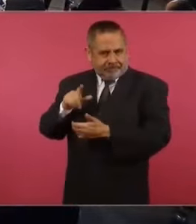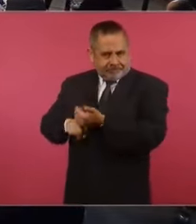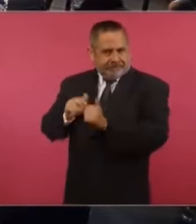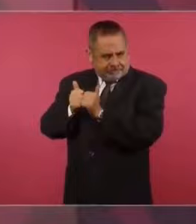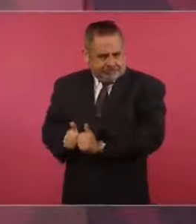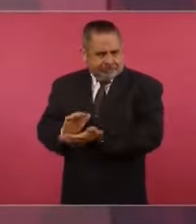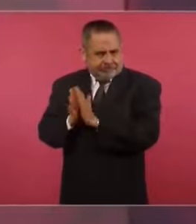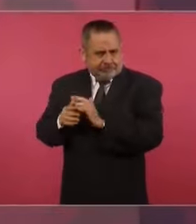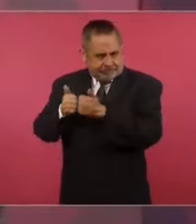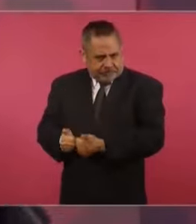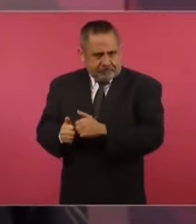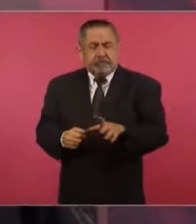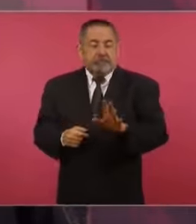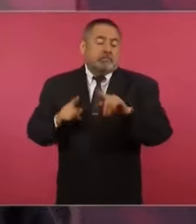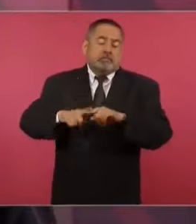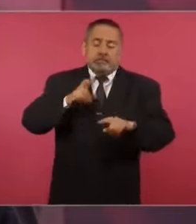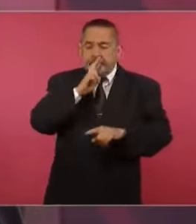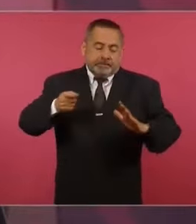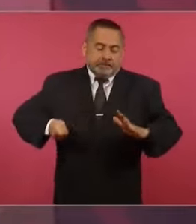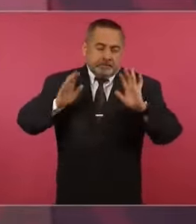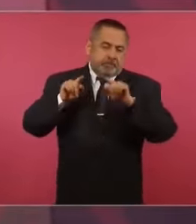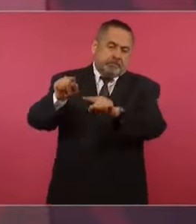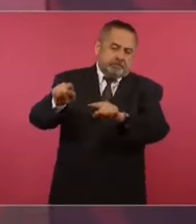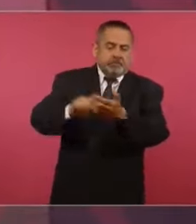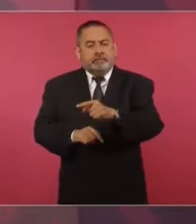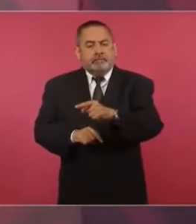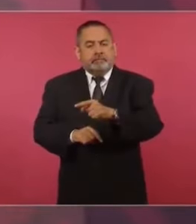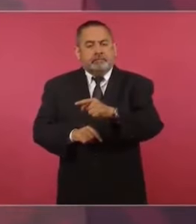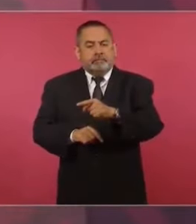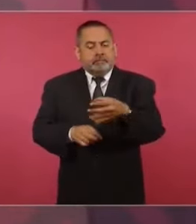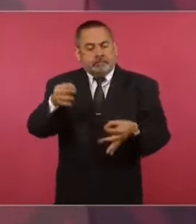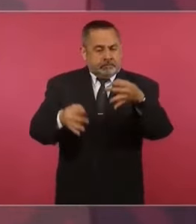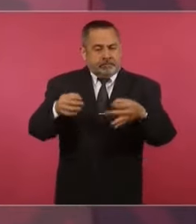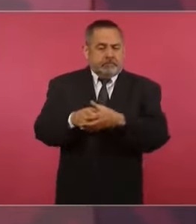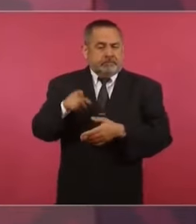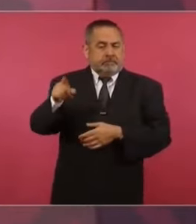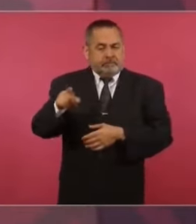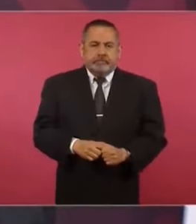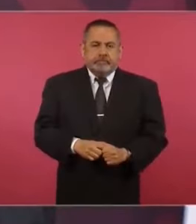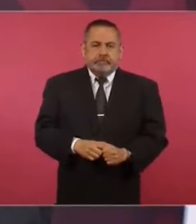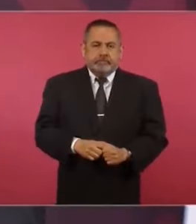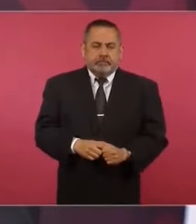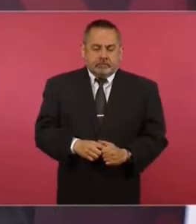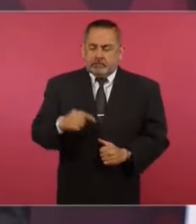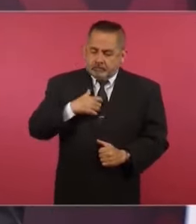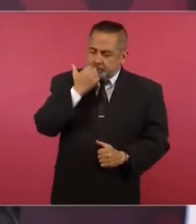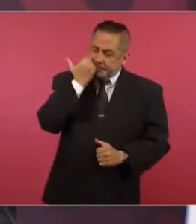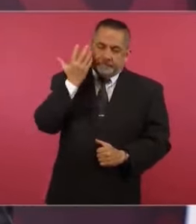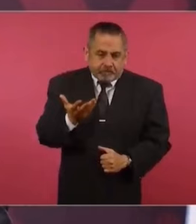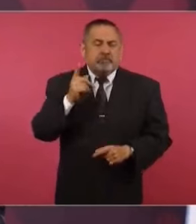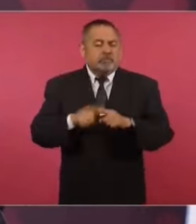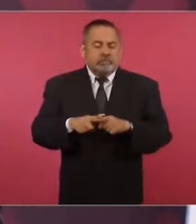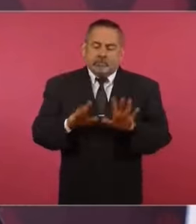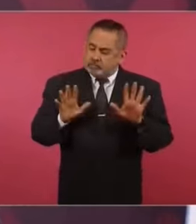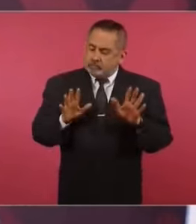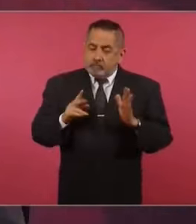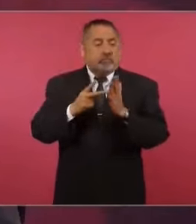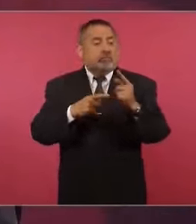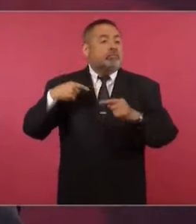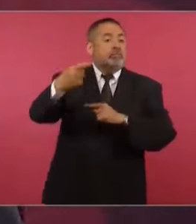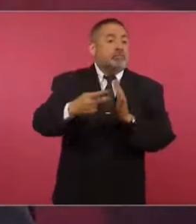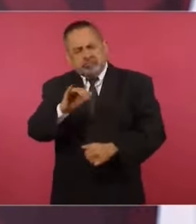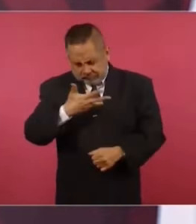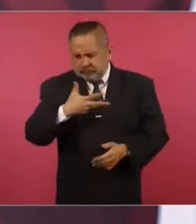eso lo tiene que resolver también el Tribunal Internacional. Lo que queremos es que no